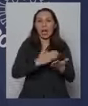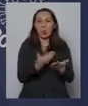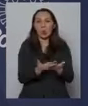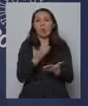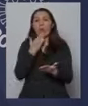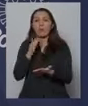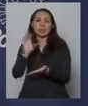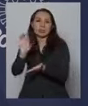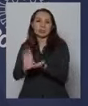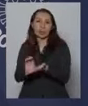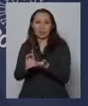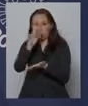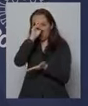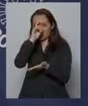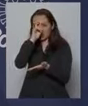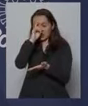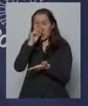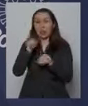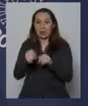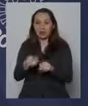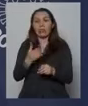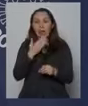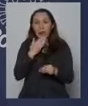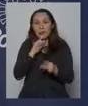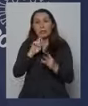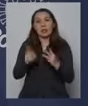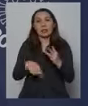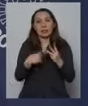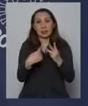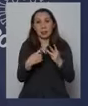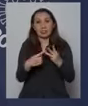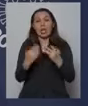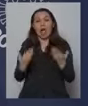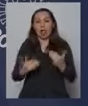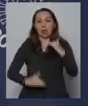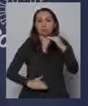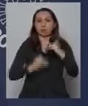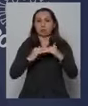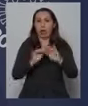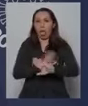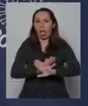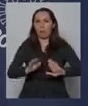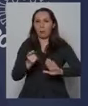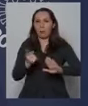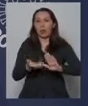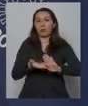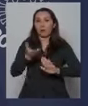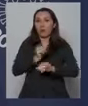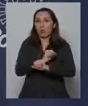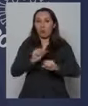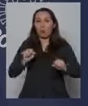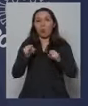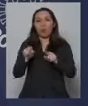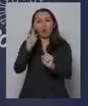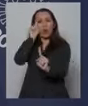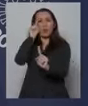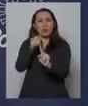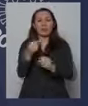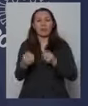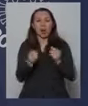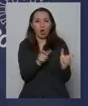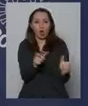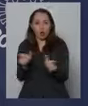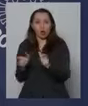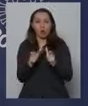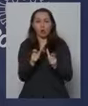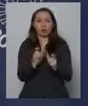para centros hospitalarios. Y esta es la tercera fijación de precios que realizamos con el objetivo,